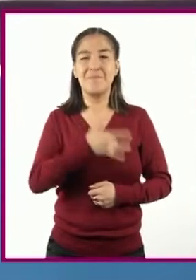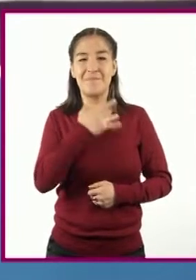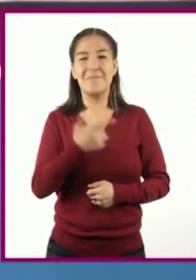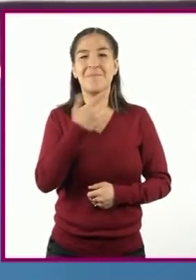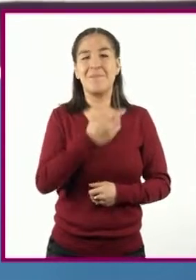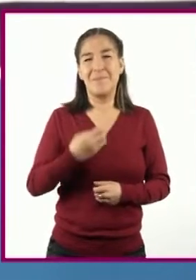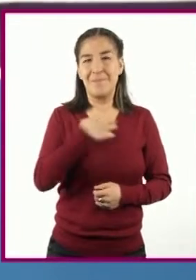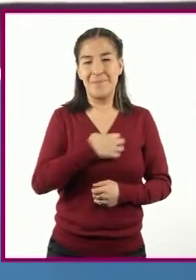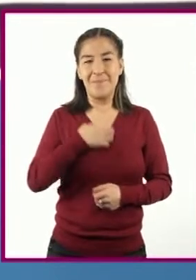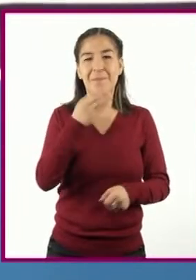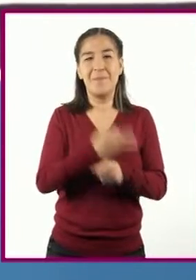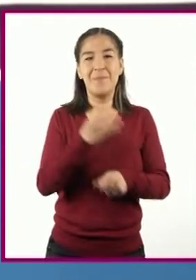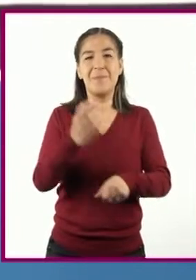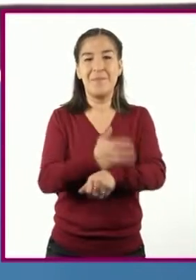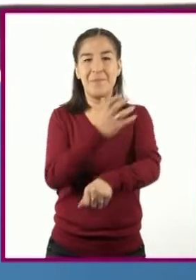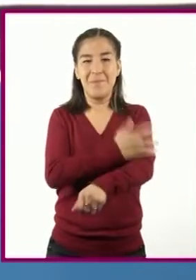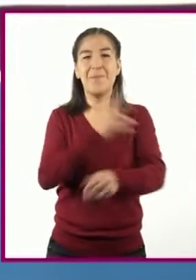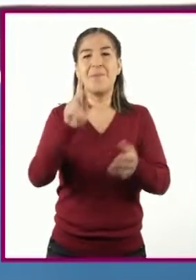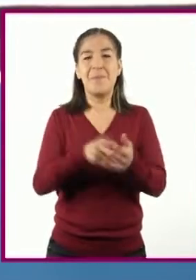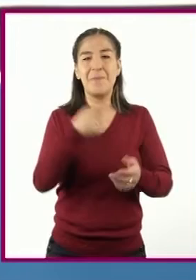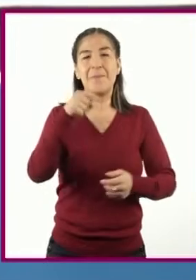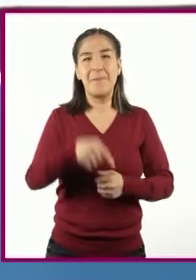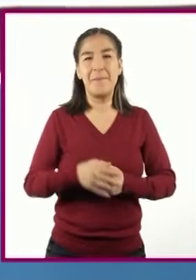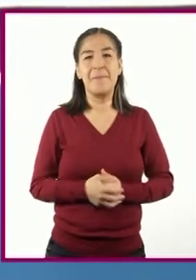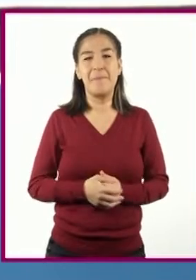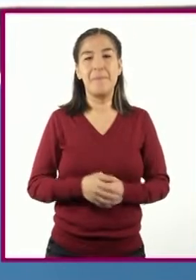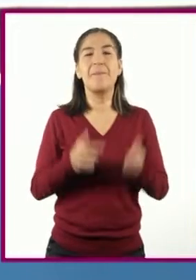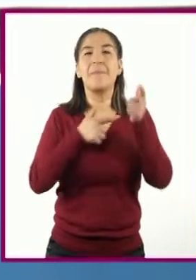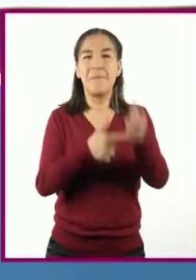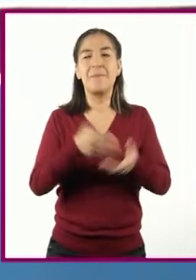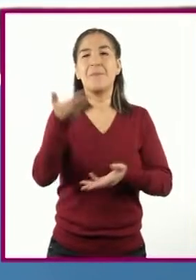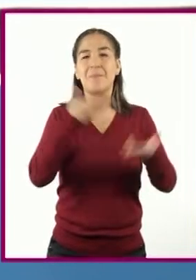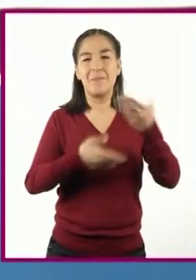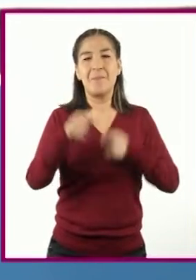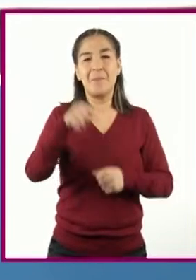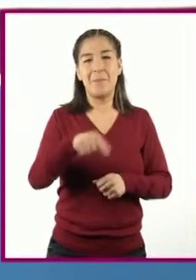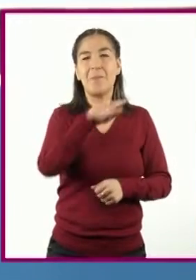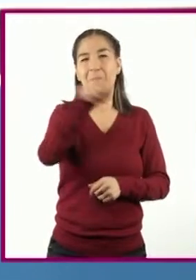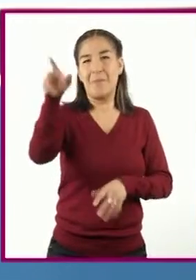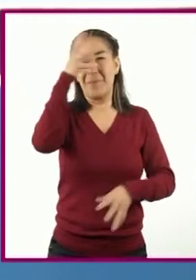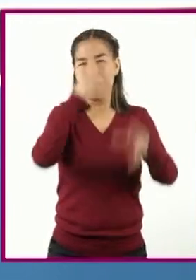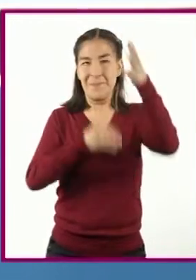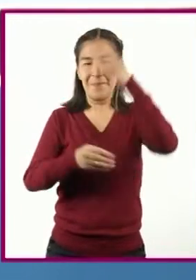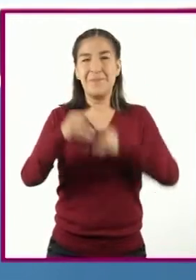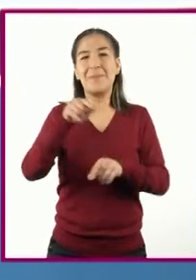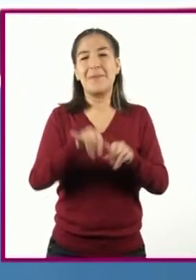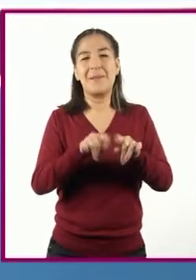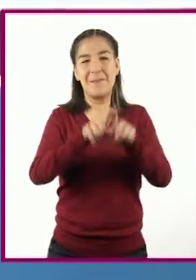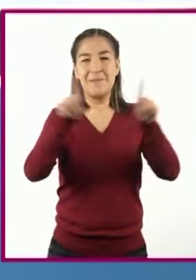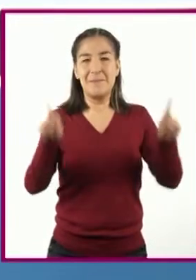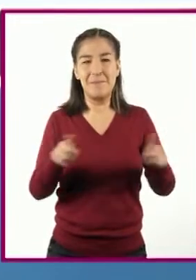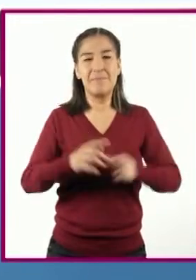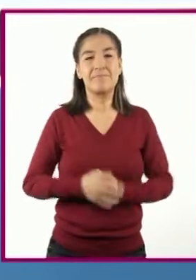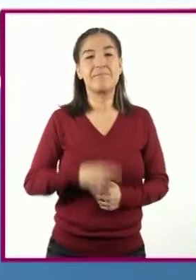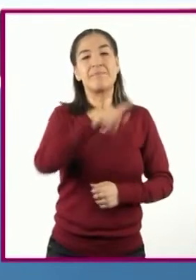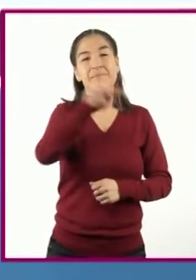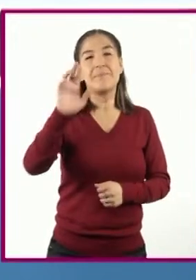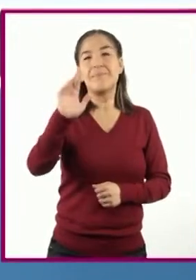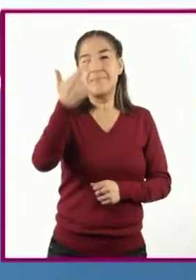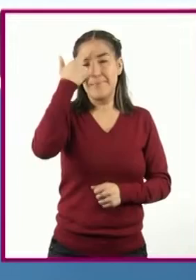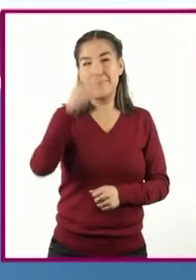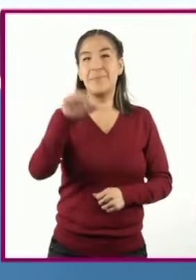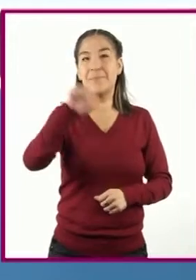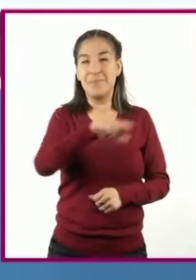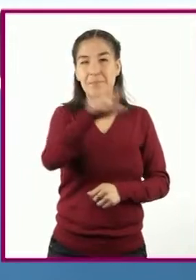muy contenta de acompañarles nuevamente y de seguir contribuyendo con su aprendizaje a distancia. Recuerden que